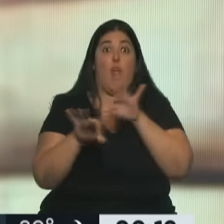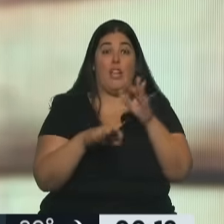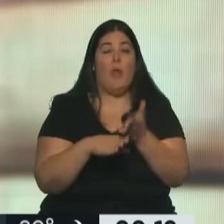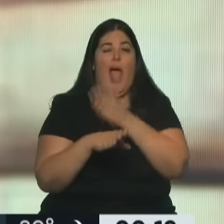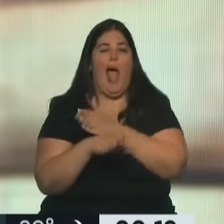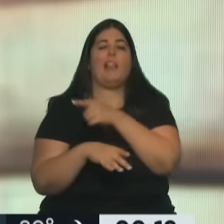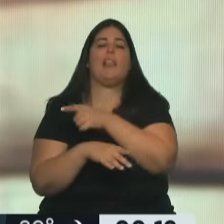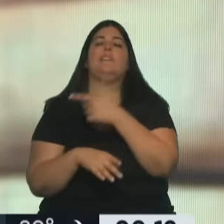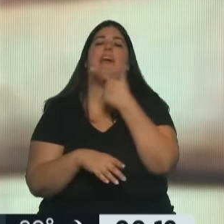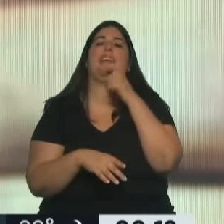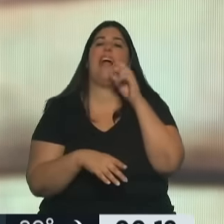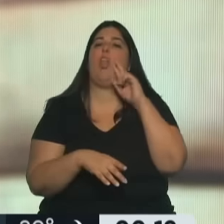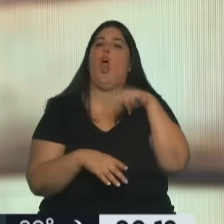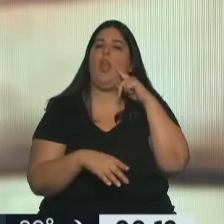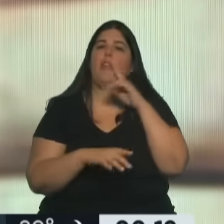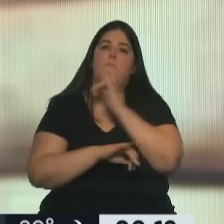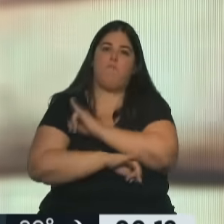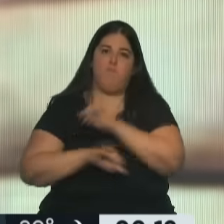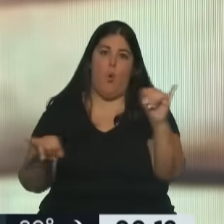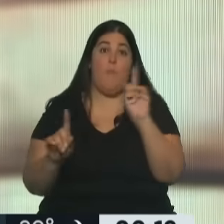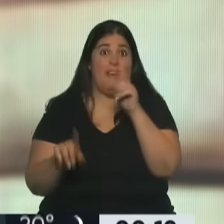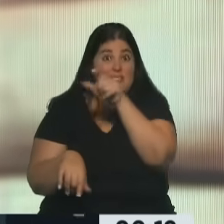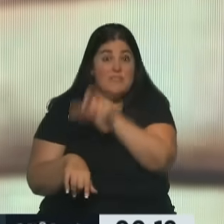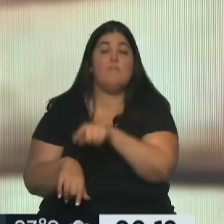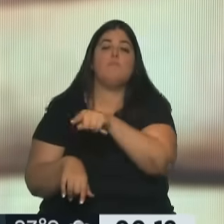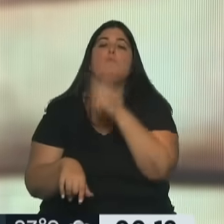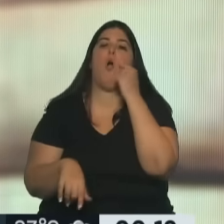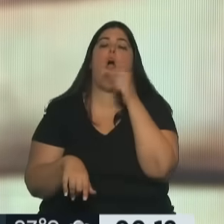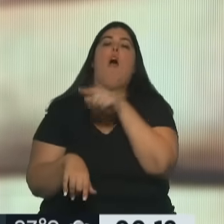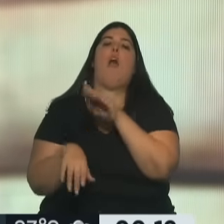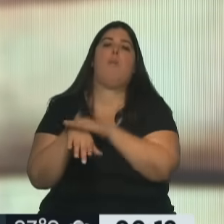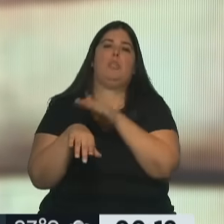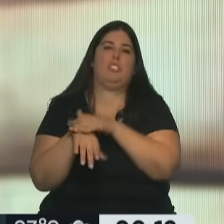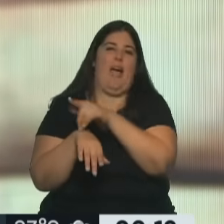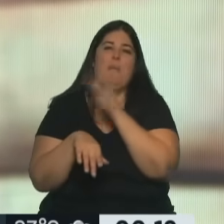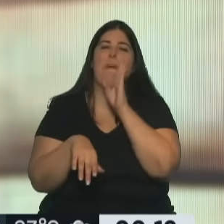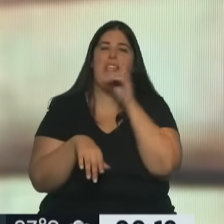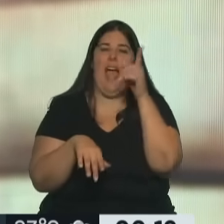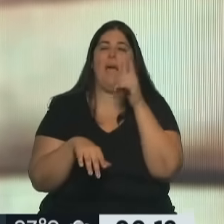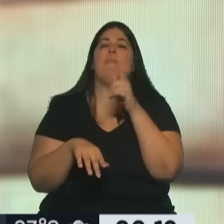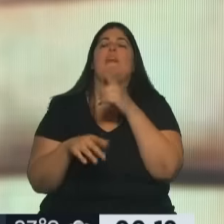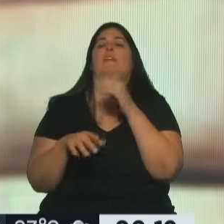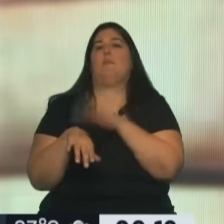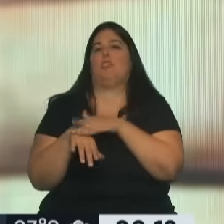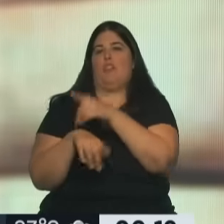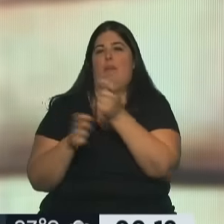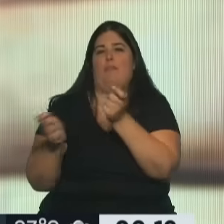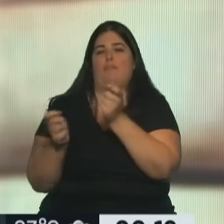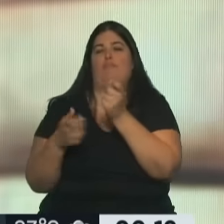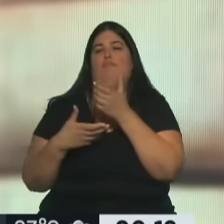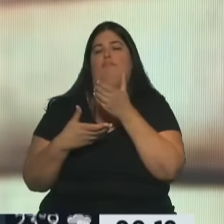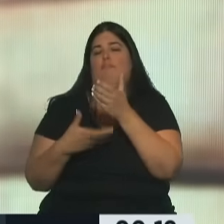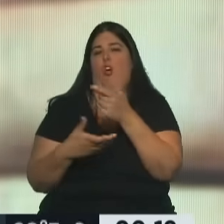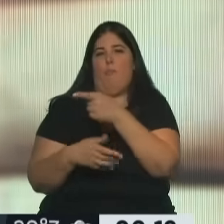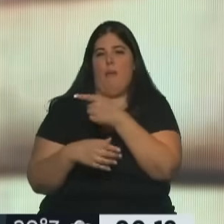Lionel Scaloni. Claro, fue el hombre que llevó adelante de todos los presentes allí en Miami la Copa América. Empezamos repasando